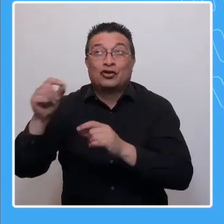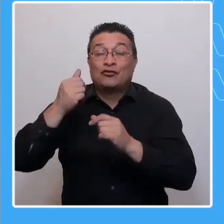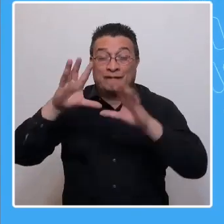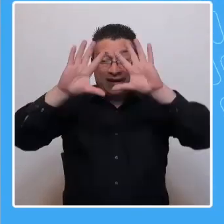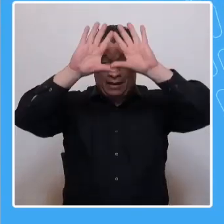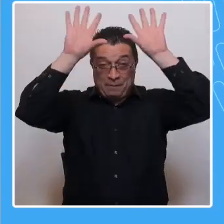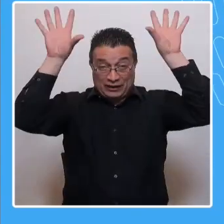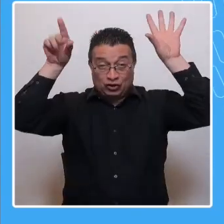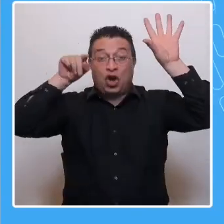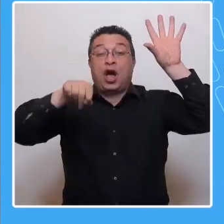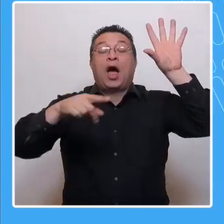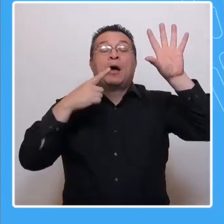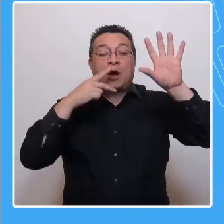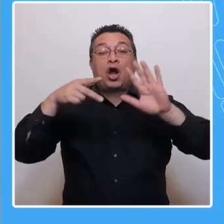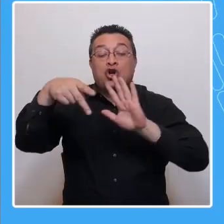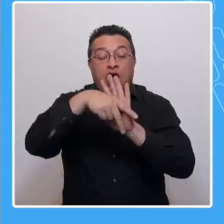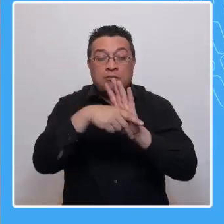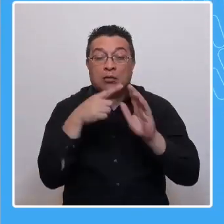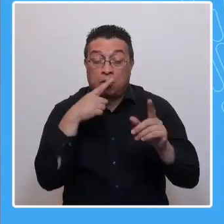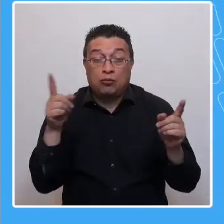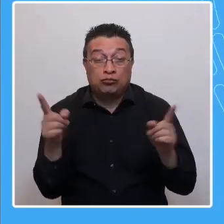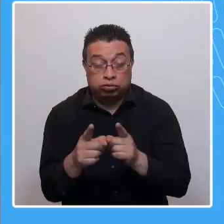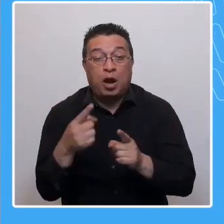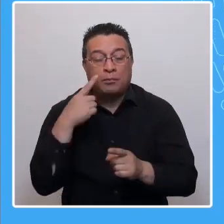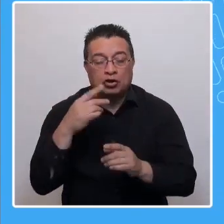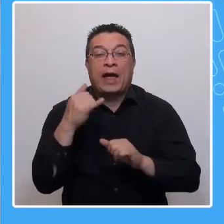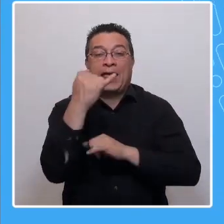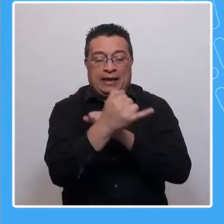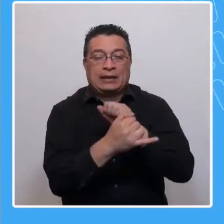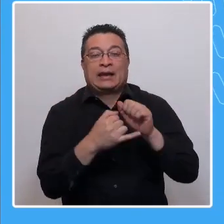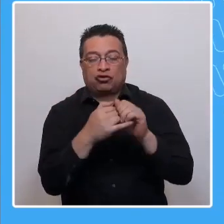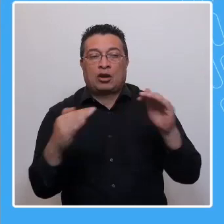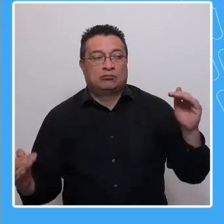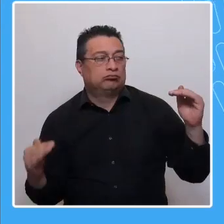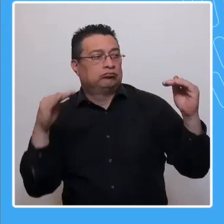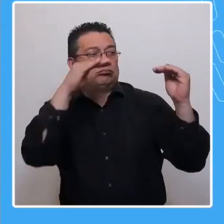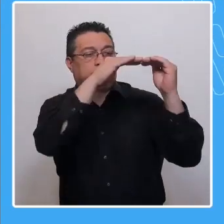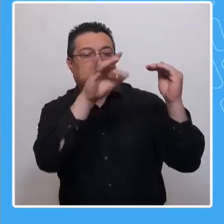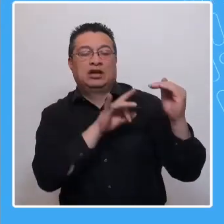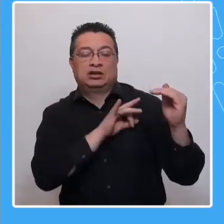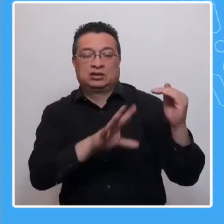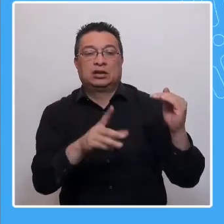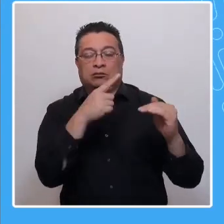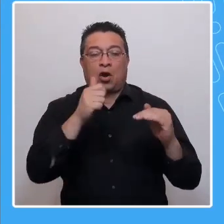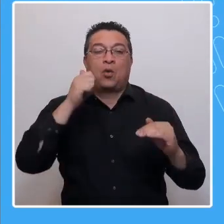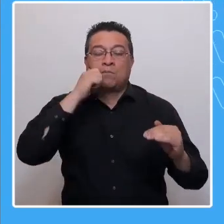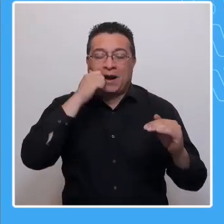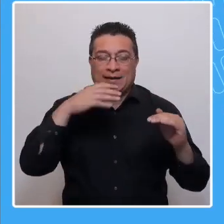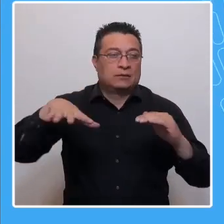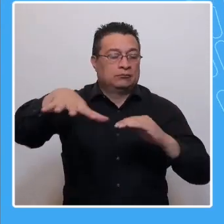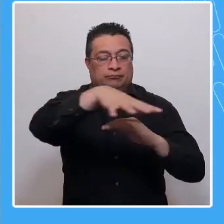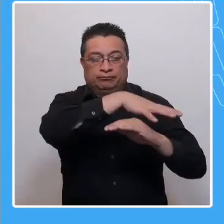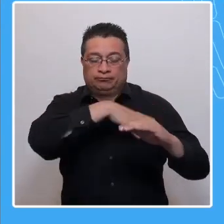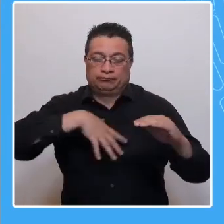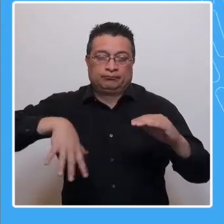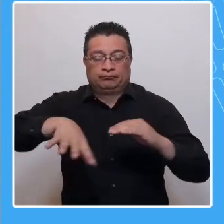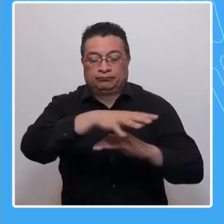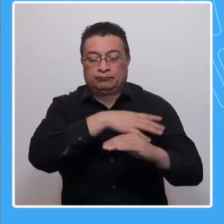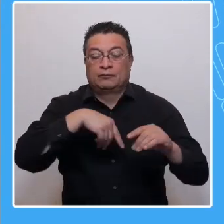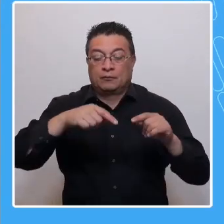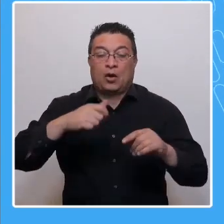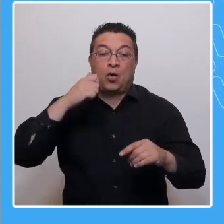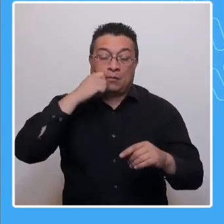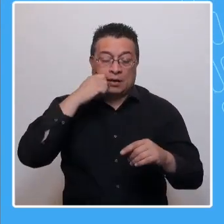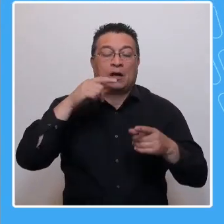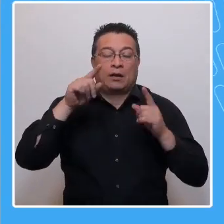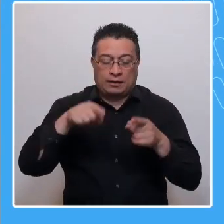muy breve, pero que hoy en día pone en un estándar internacional a Chile en estas materias. La humanidad es la humanidad va a